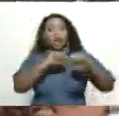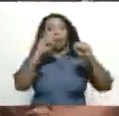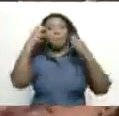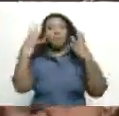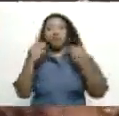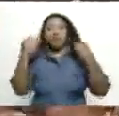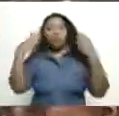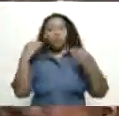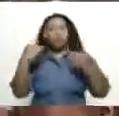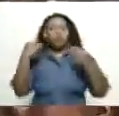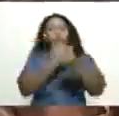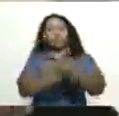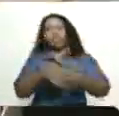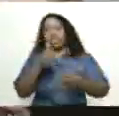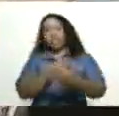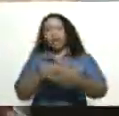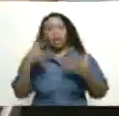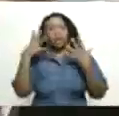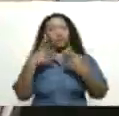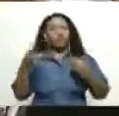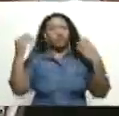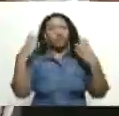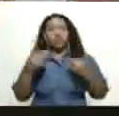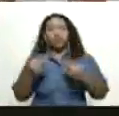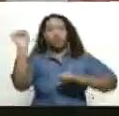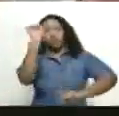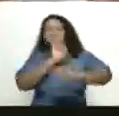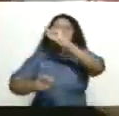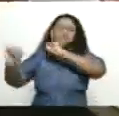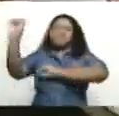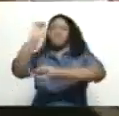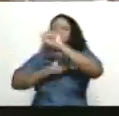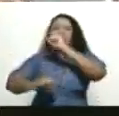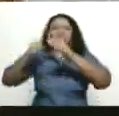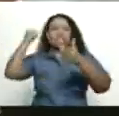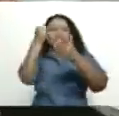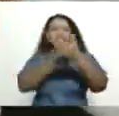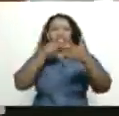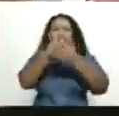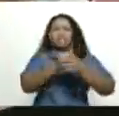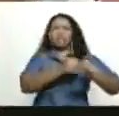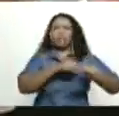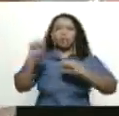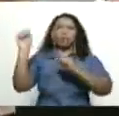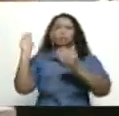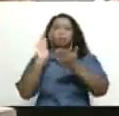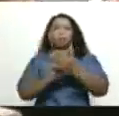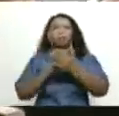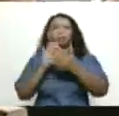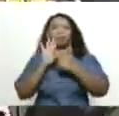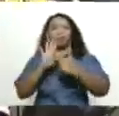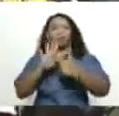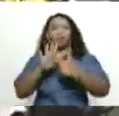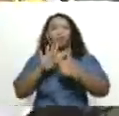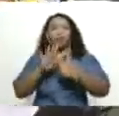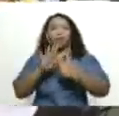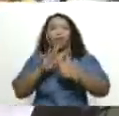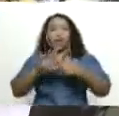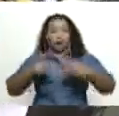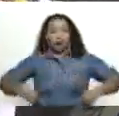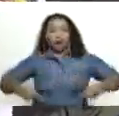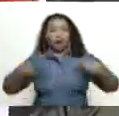y miles, que por miles y miles combatieron, lucharon y pusieron el pellejo por delante.